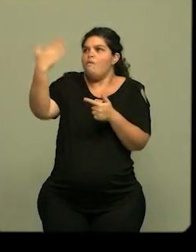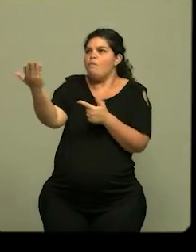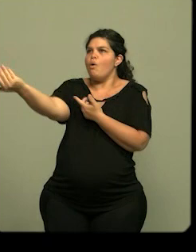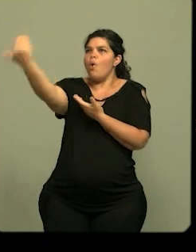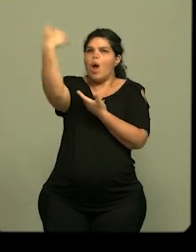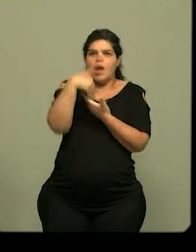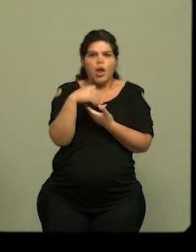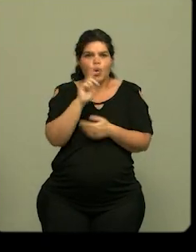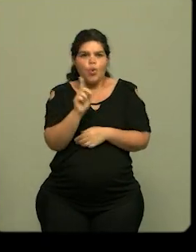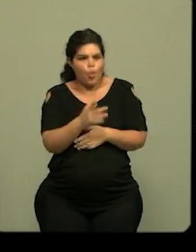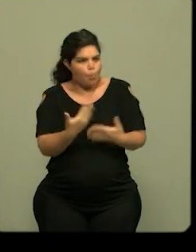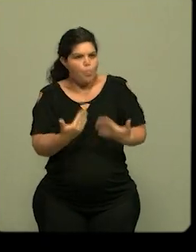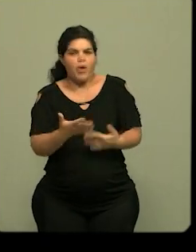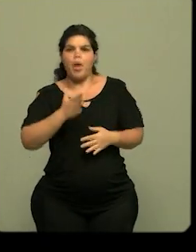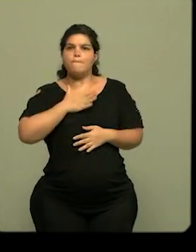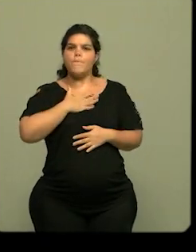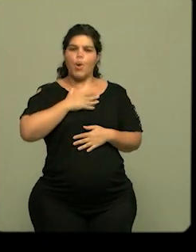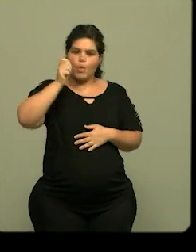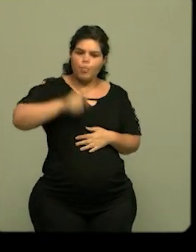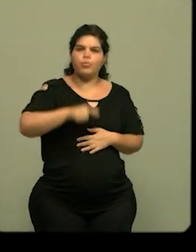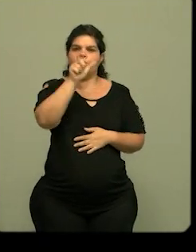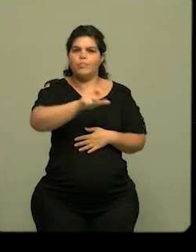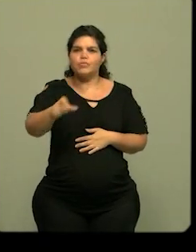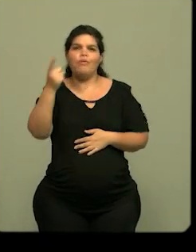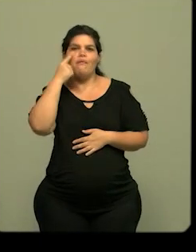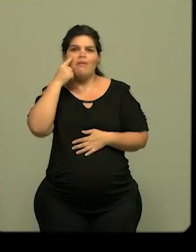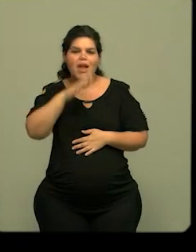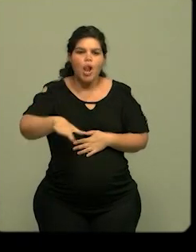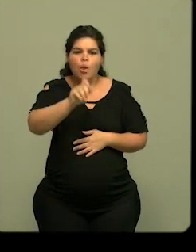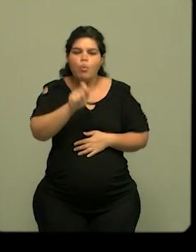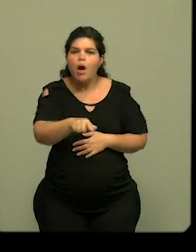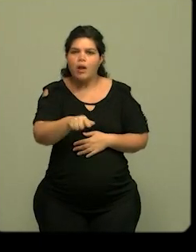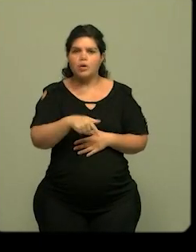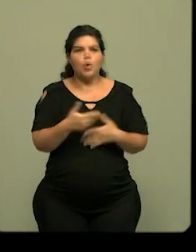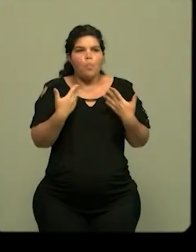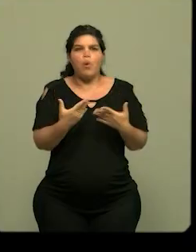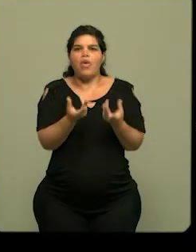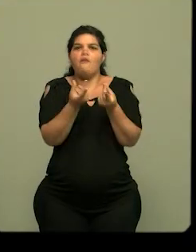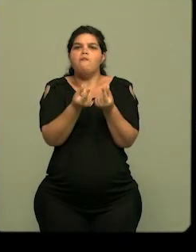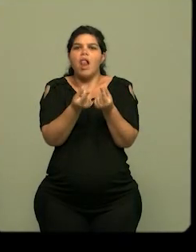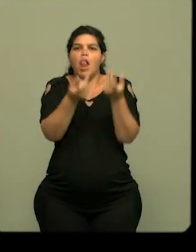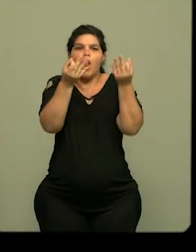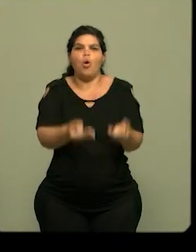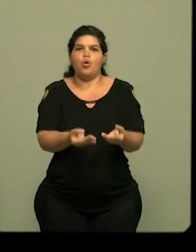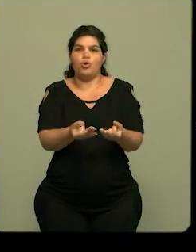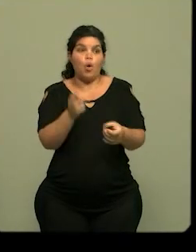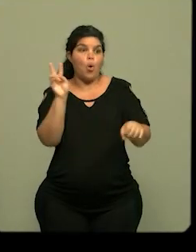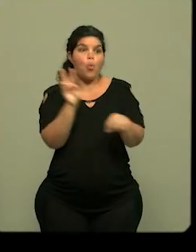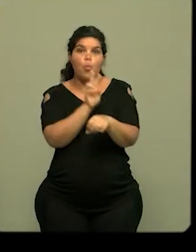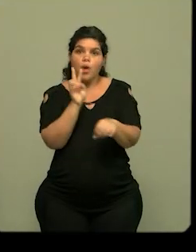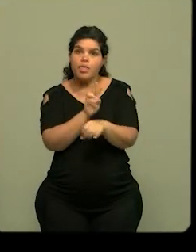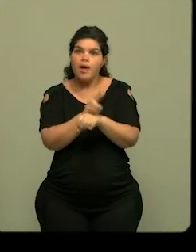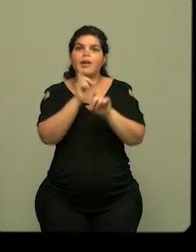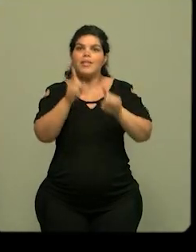por la protección que le debemos dar a nuestra propia identidad, a nuestra cultura y al mismo tiempo mostrársela al mundo, pero preservarla.